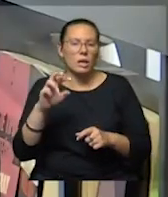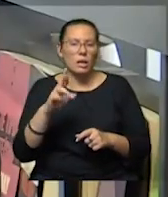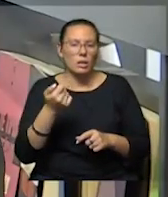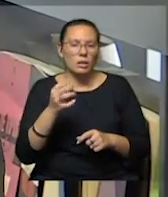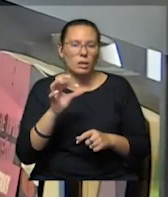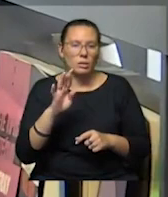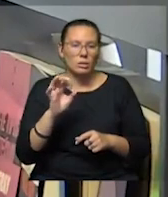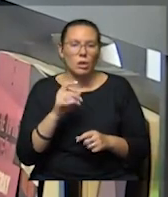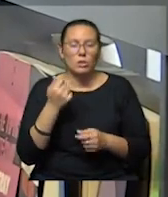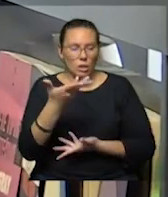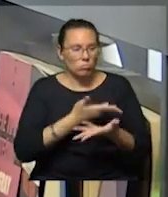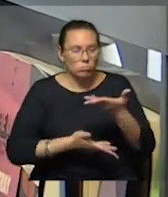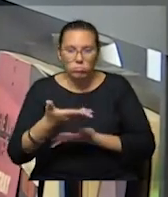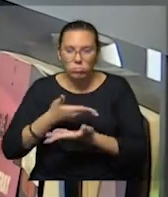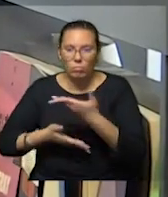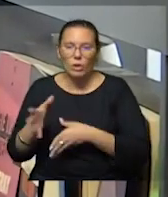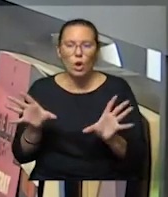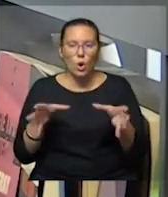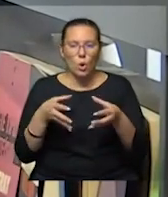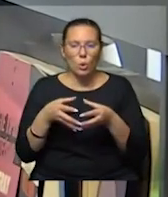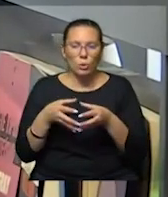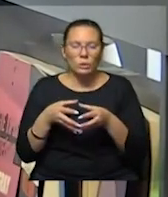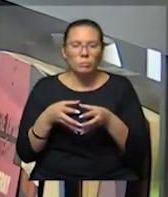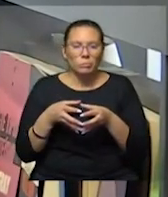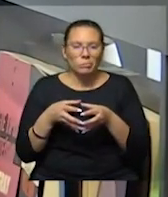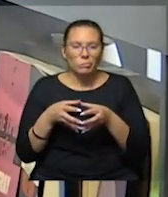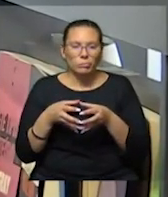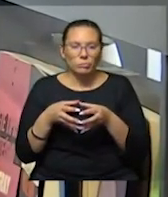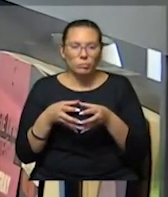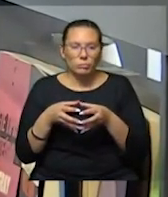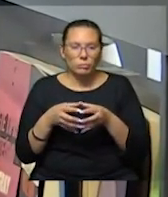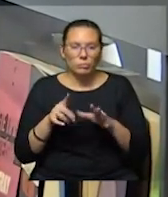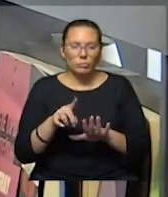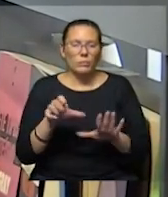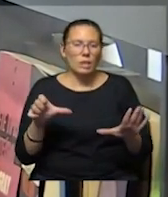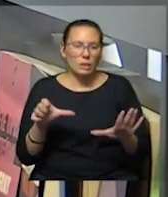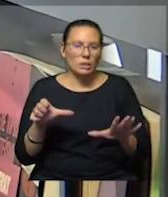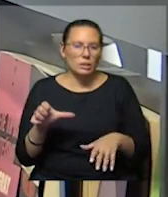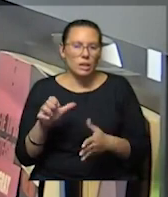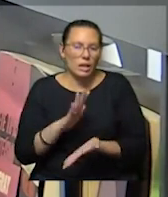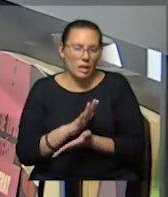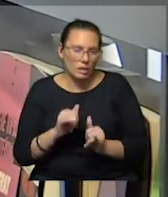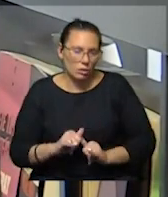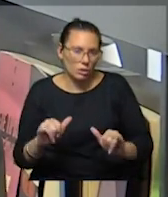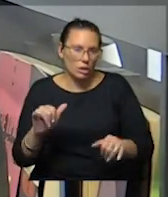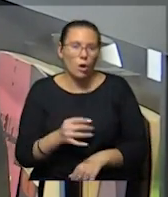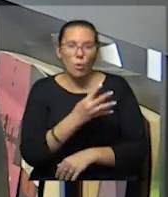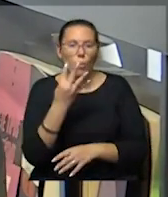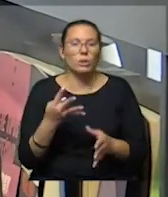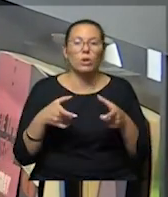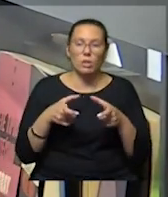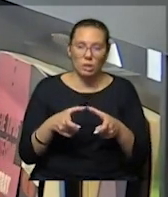es que se colectivice o sea el grupo digamos este que ya te digo Son unas 16 editoriales que participan cuatro